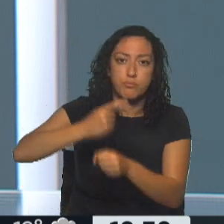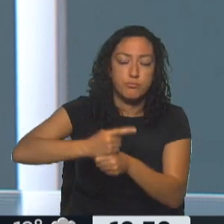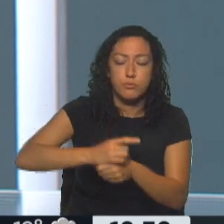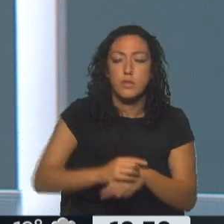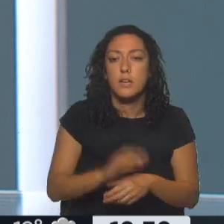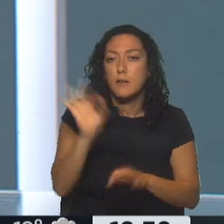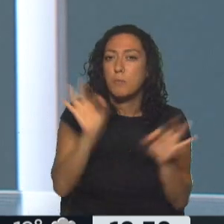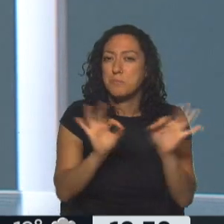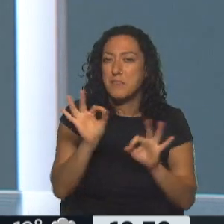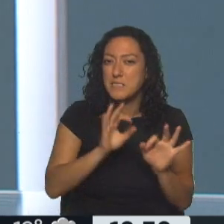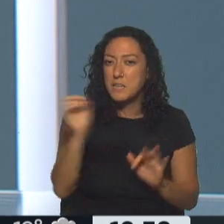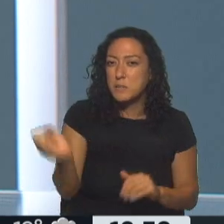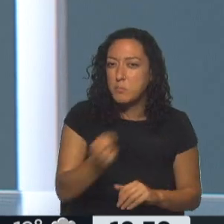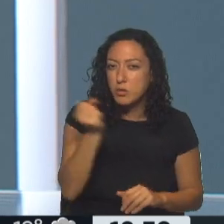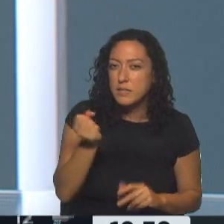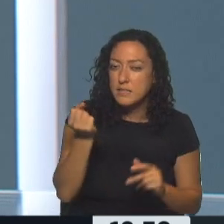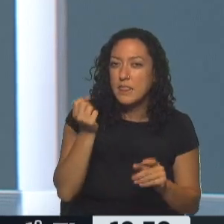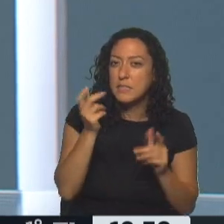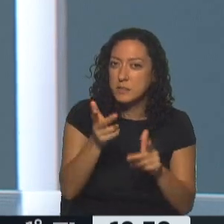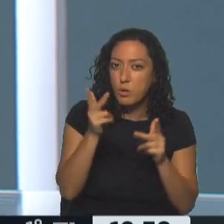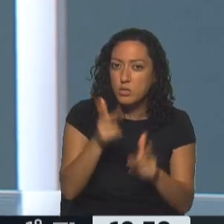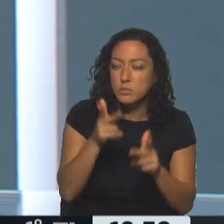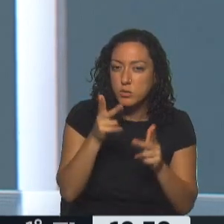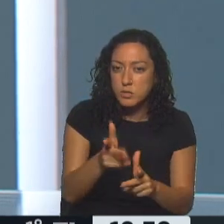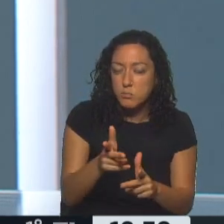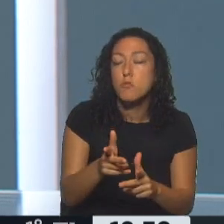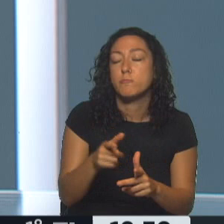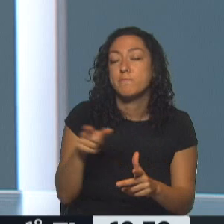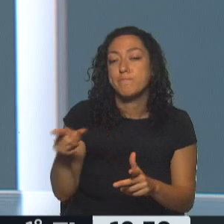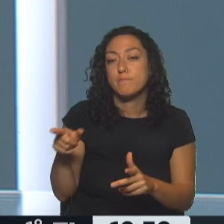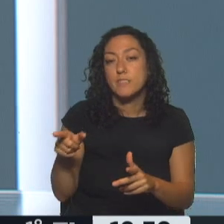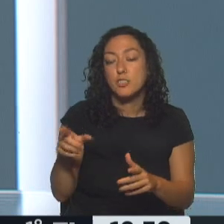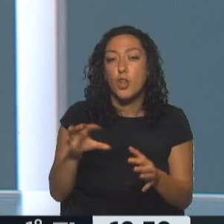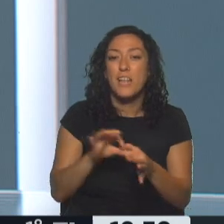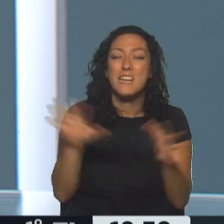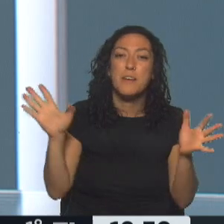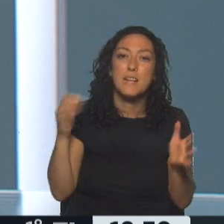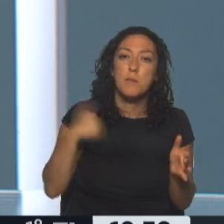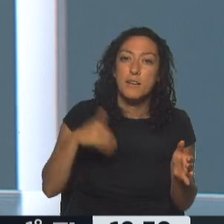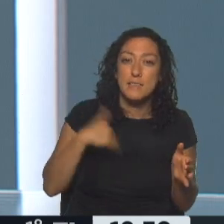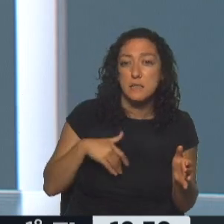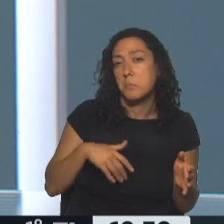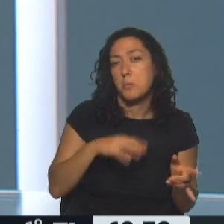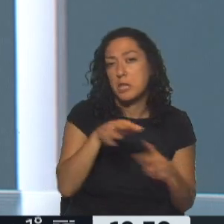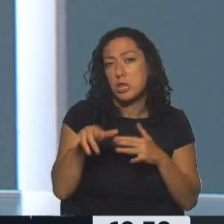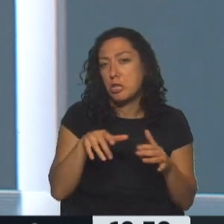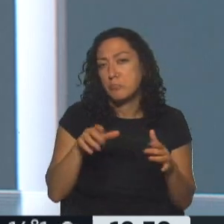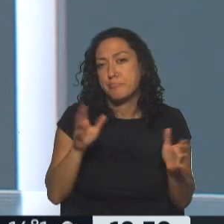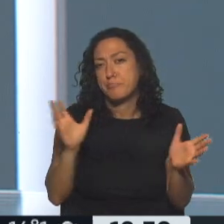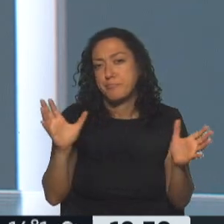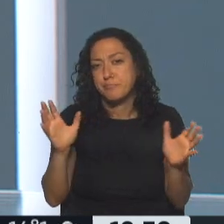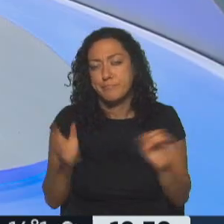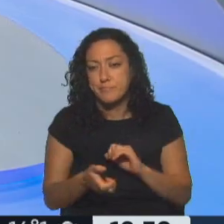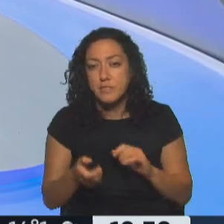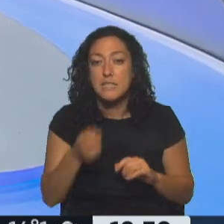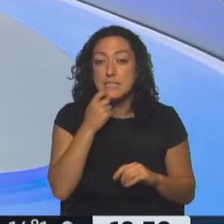un detalle muy importante que nosotros siempre lo marcamos esto derrumba un mito del liberalismo argentino es la aquel que Cuanto más